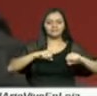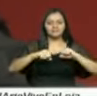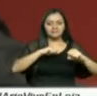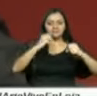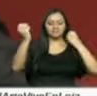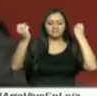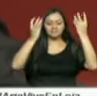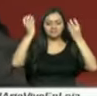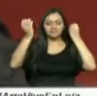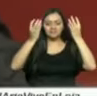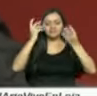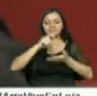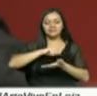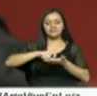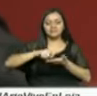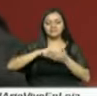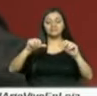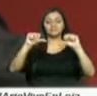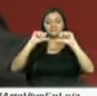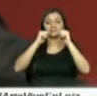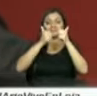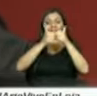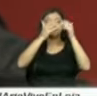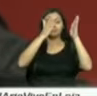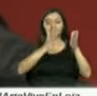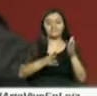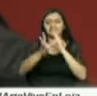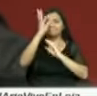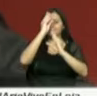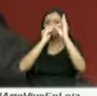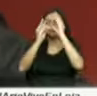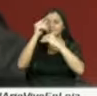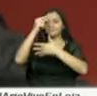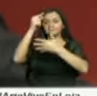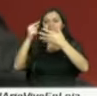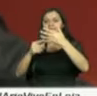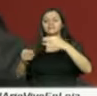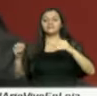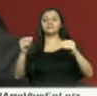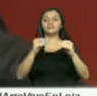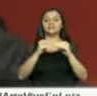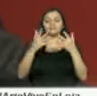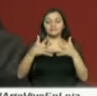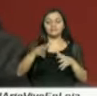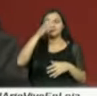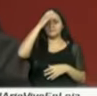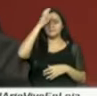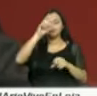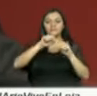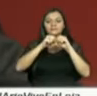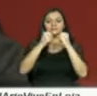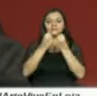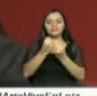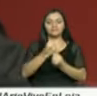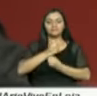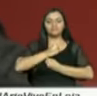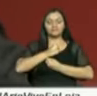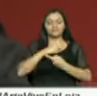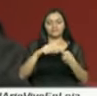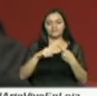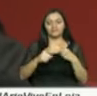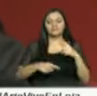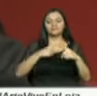creadores, los asambleístas que se empaparon de las aristas que posee el hecho cultural en sociedades como las nuestras, y